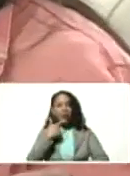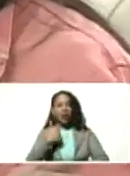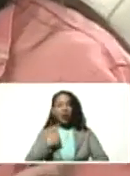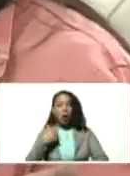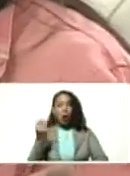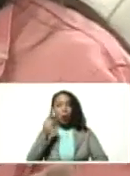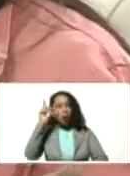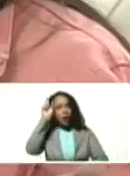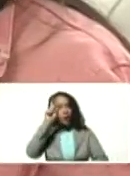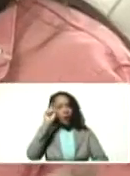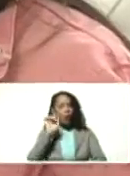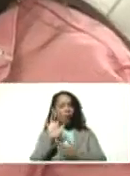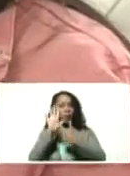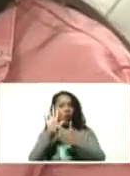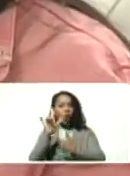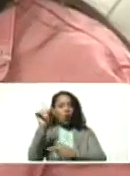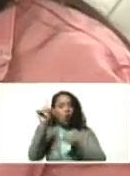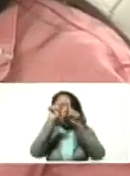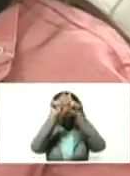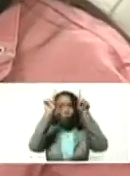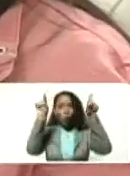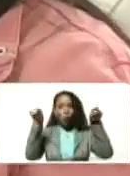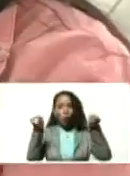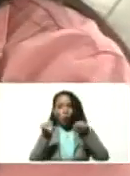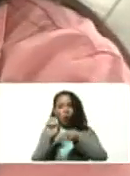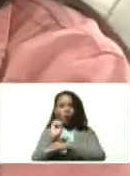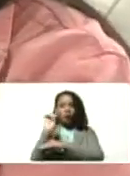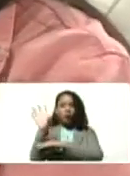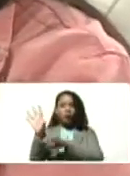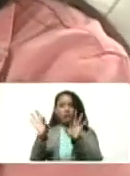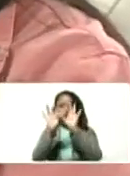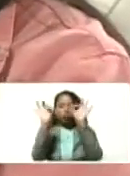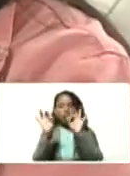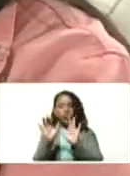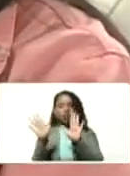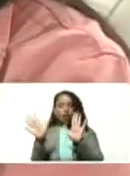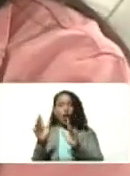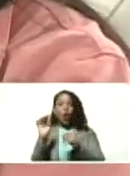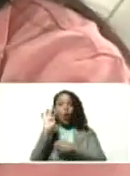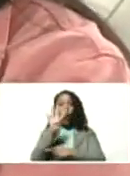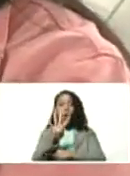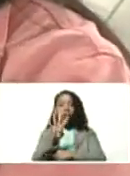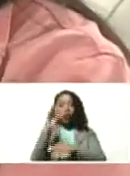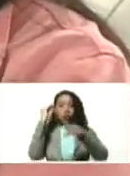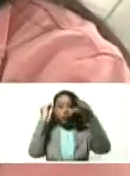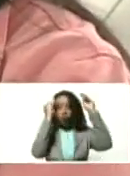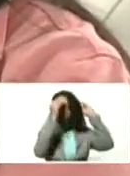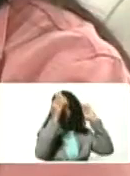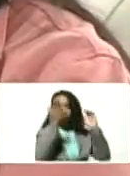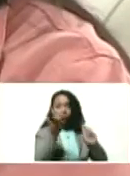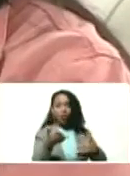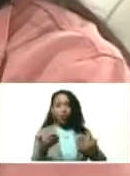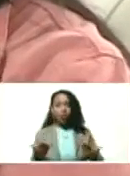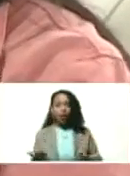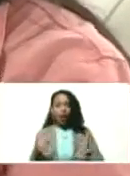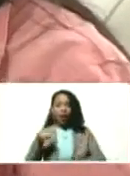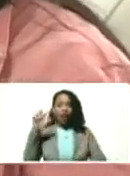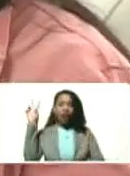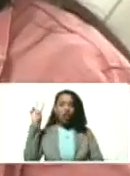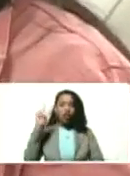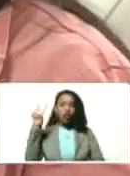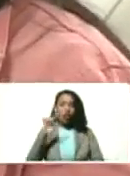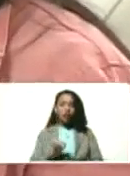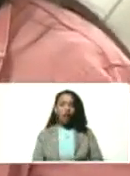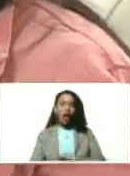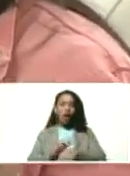le enseñamos una postal de un cuadro que usted le envió de regalo, donde están los cuatro beatos y beatas de Venezuela.